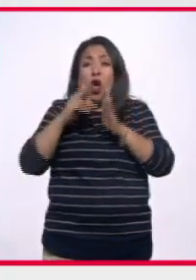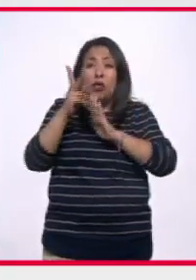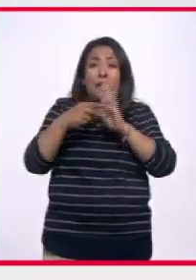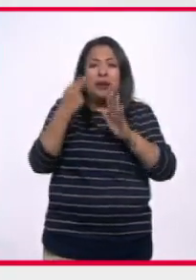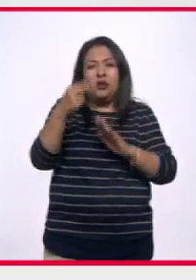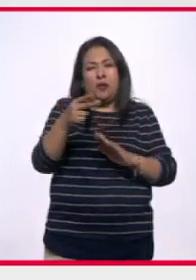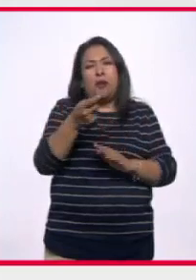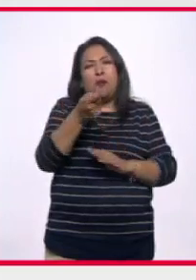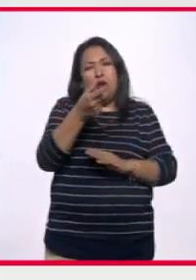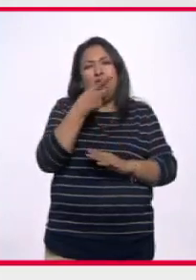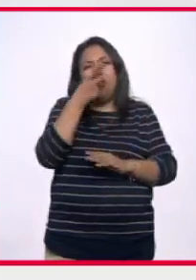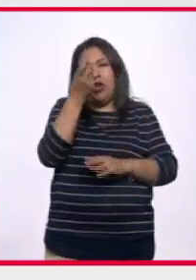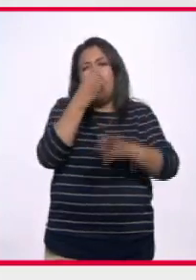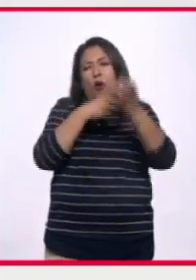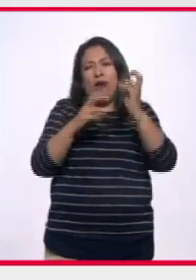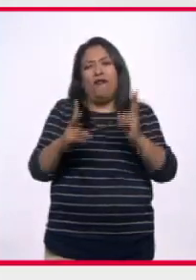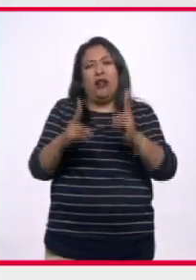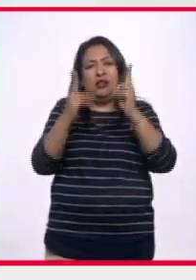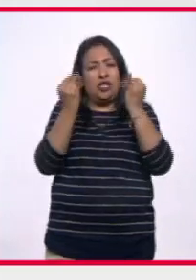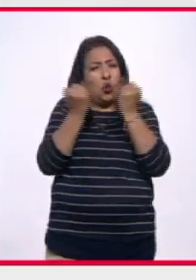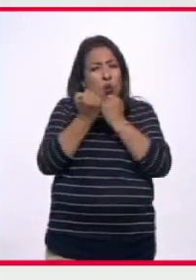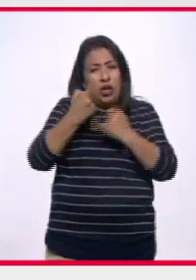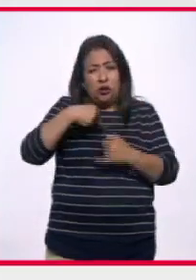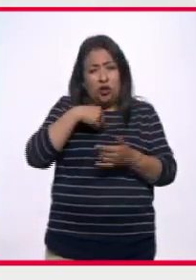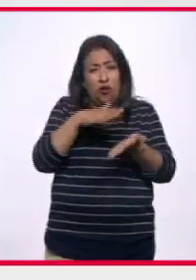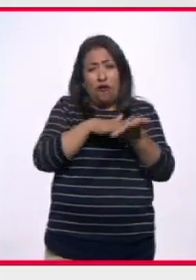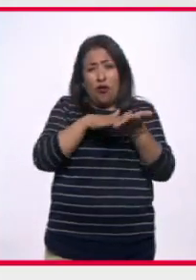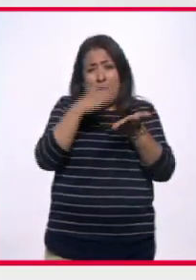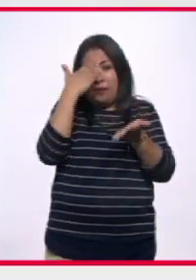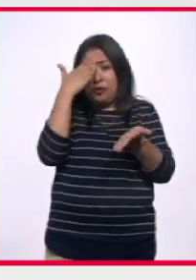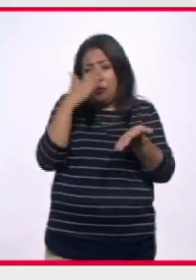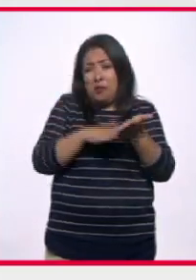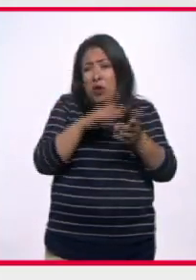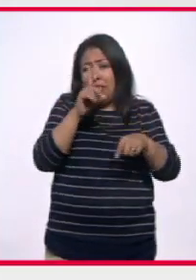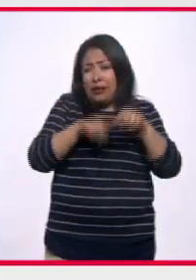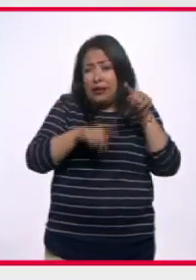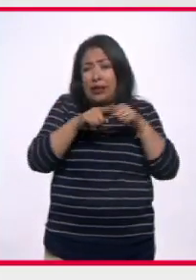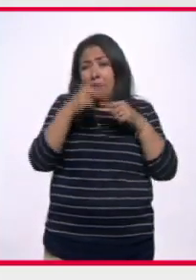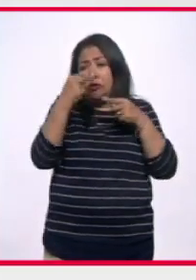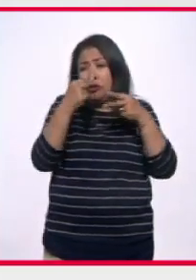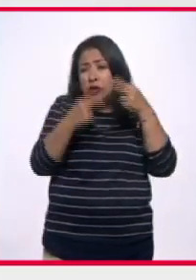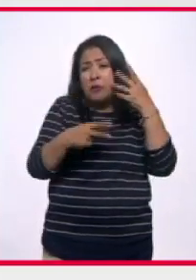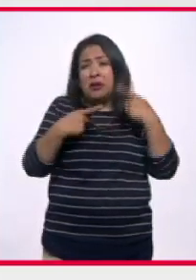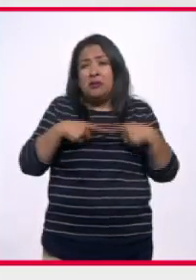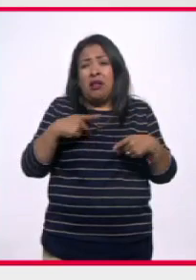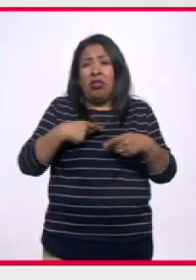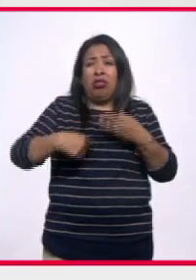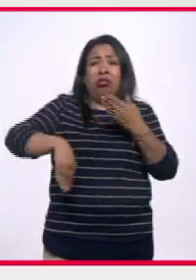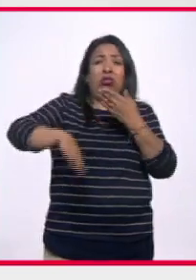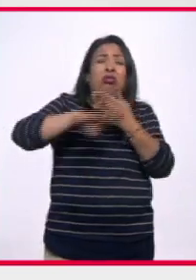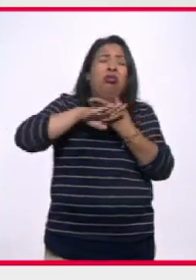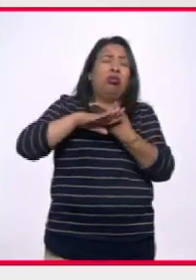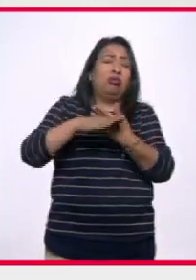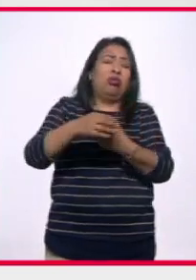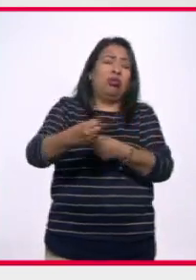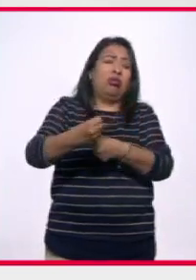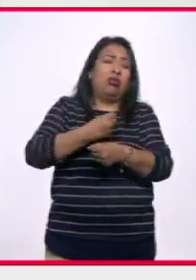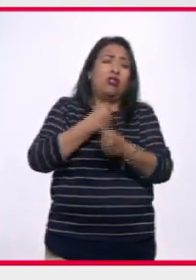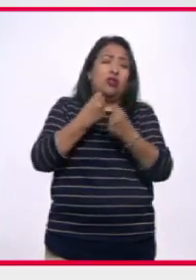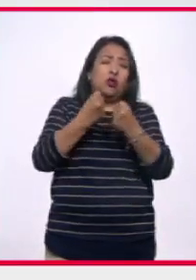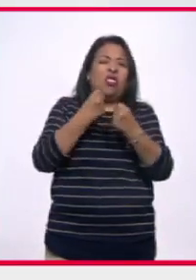digo esta frase en la obra no de la misma manera que nosotros borramos de la memoria los nombres de esas personas que nos hicieron un daño irreparable